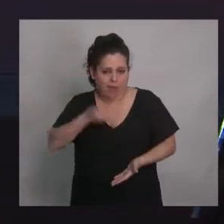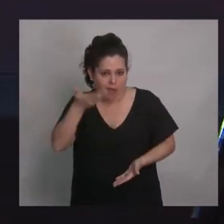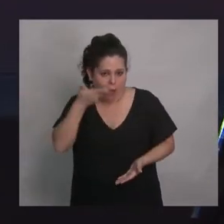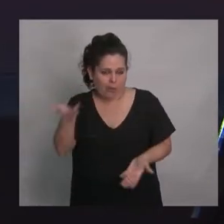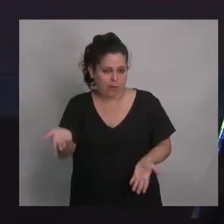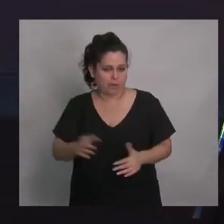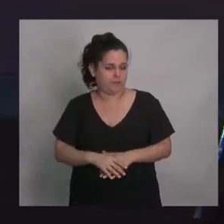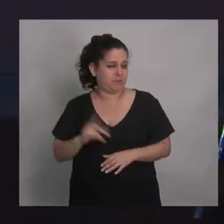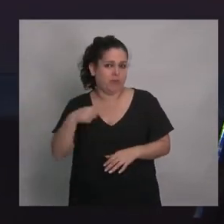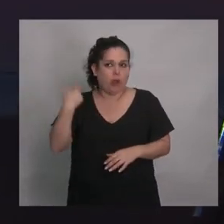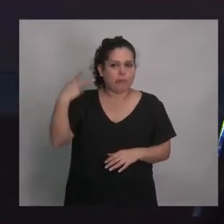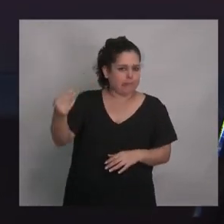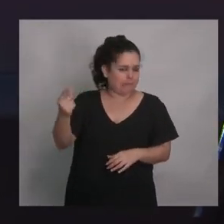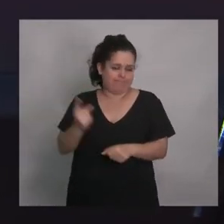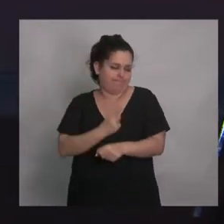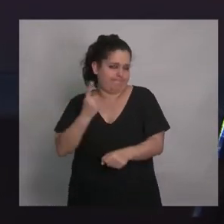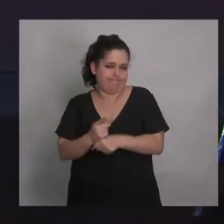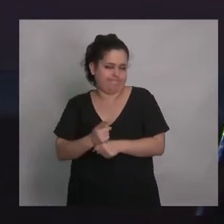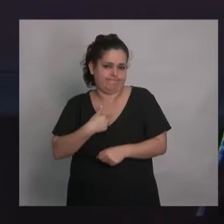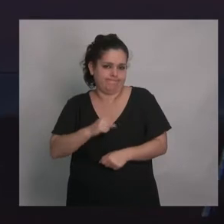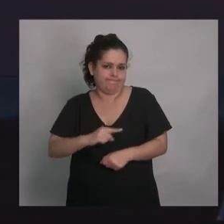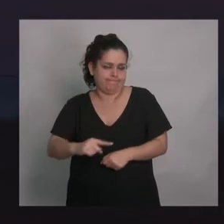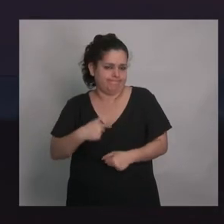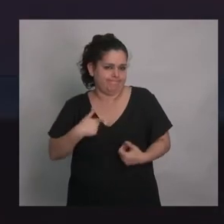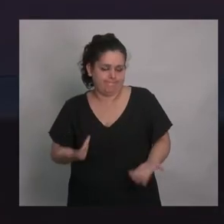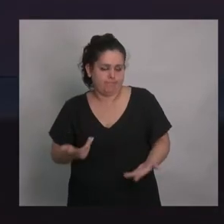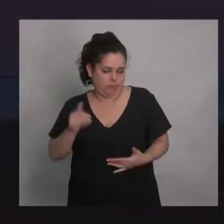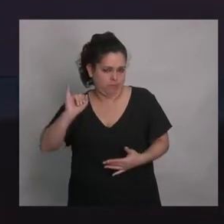no negamos a nadie el derecho de hablar